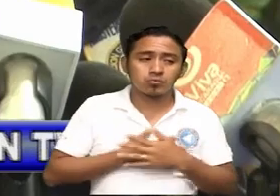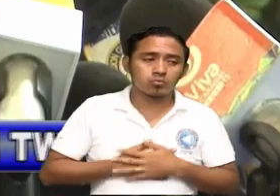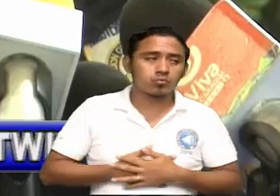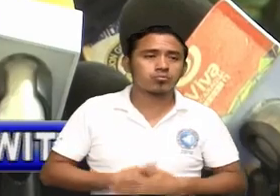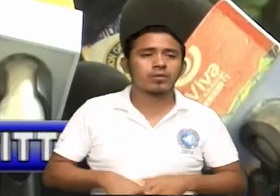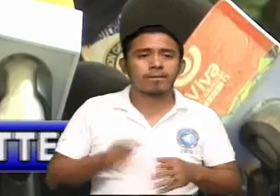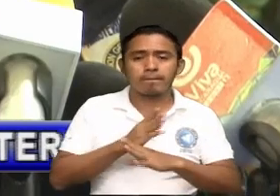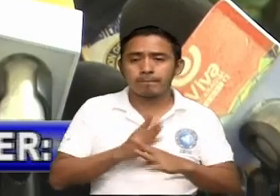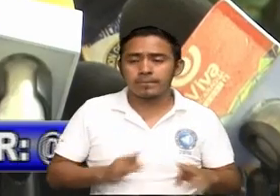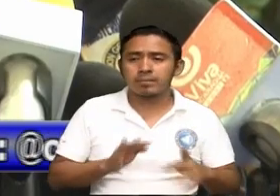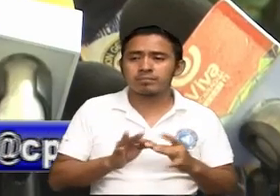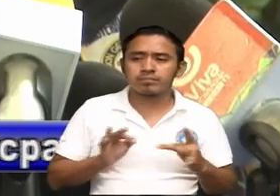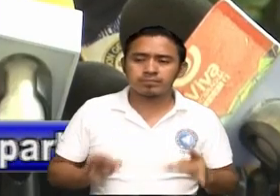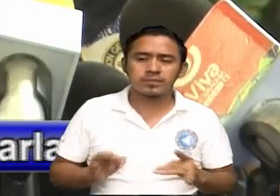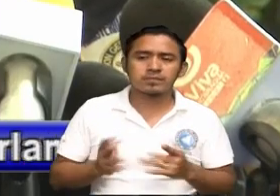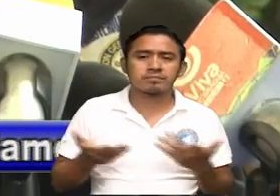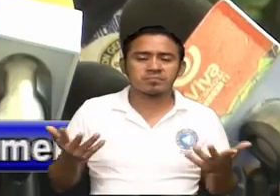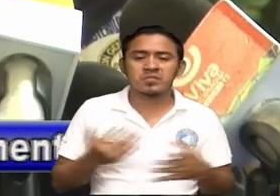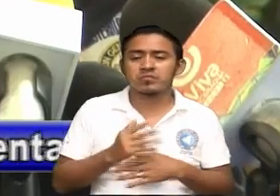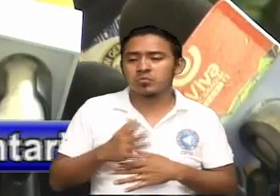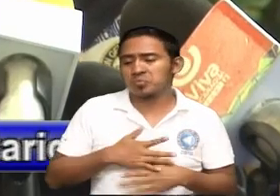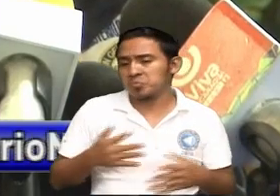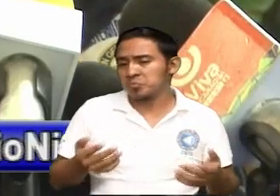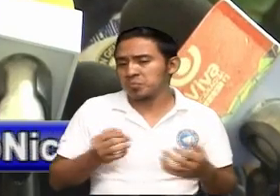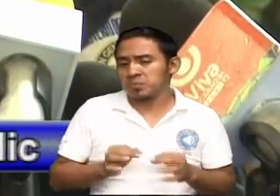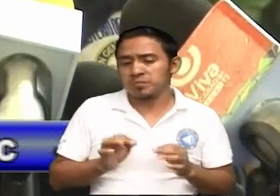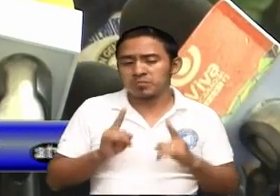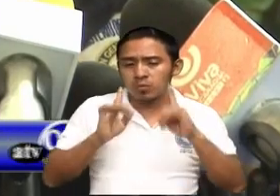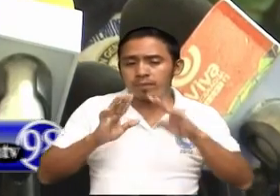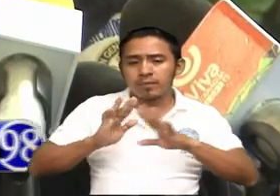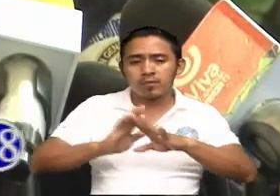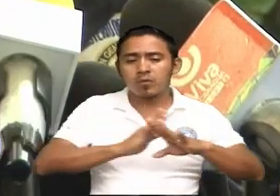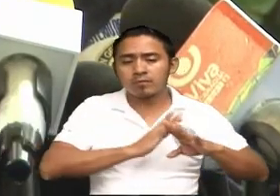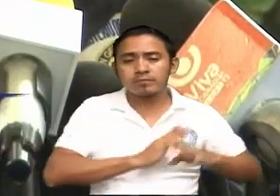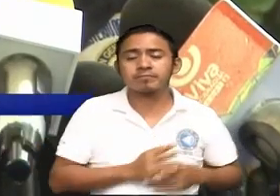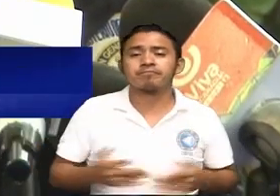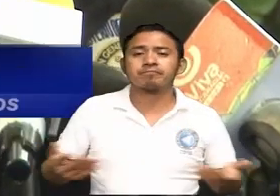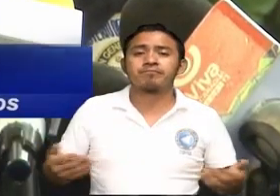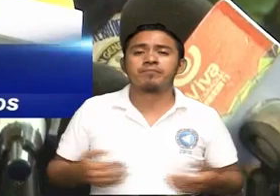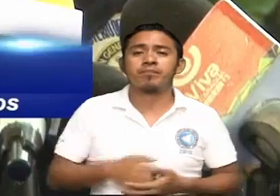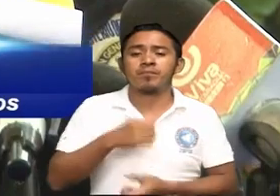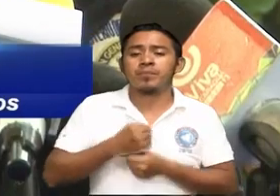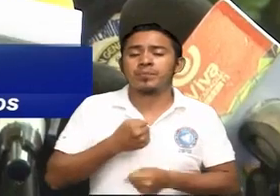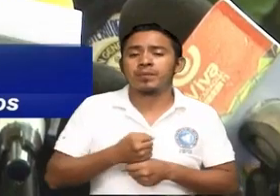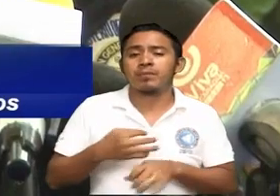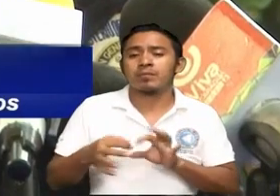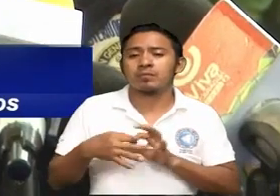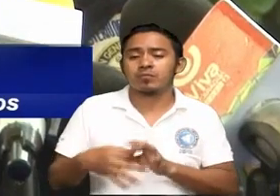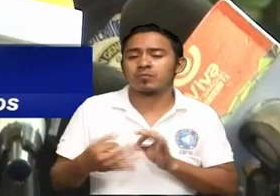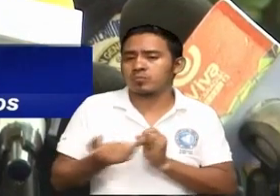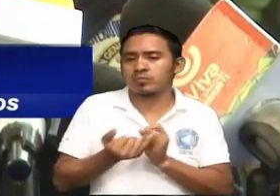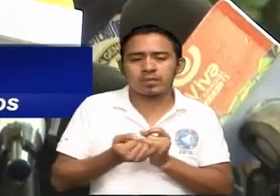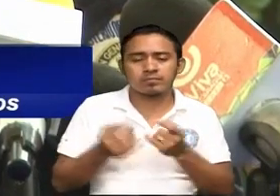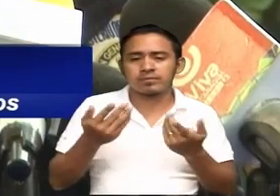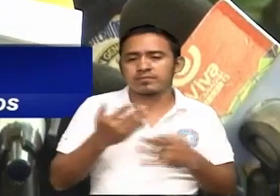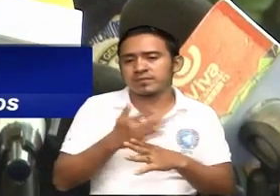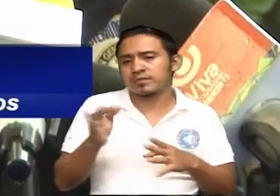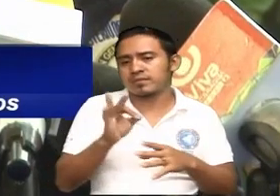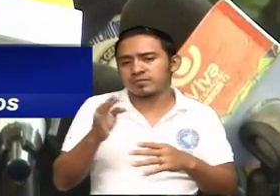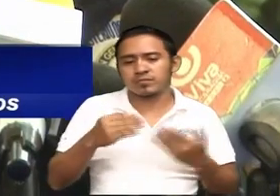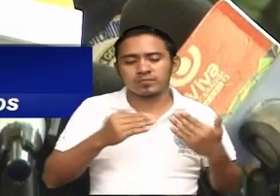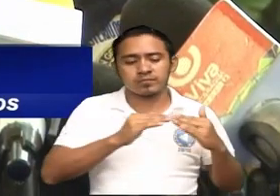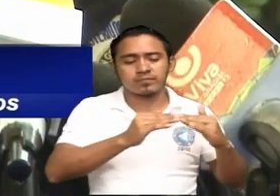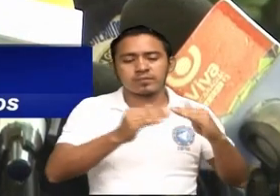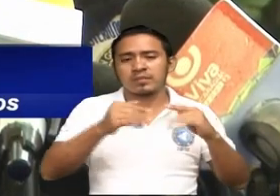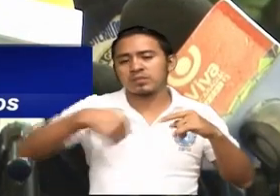que disfruten en tranquilidad y con seguridad. Vamos a trabajar también en las rutas de evacuación, la zona